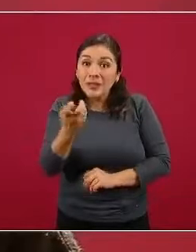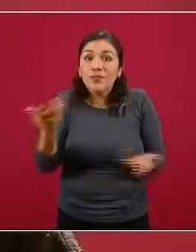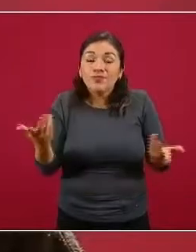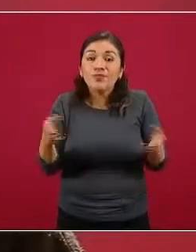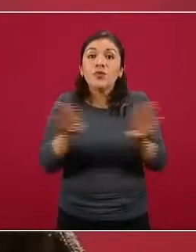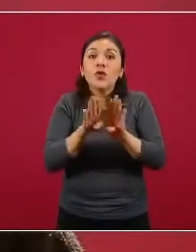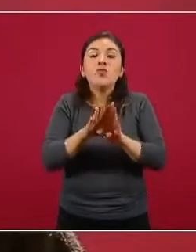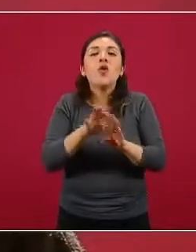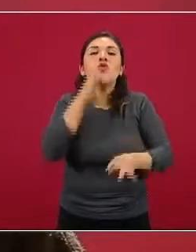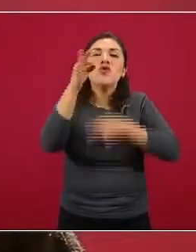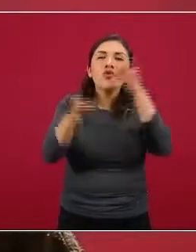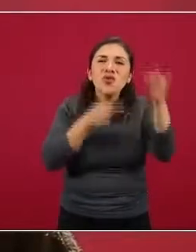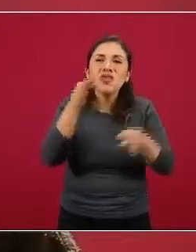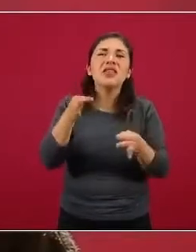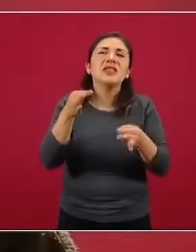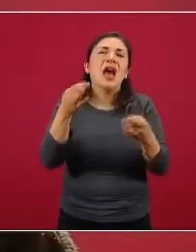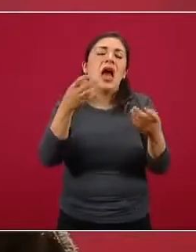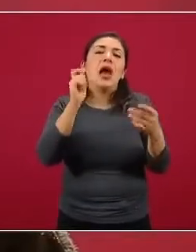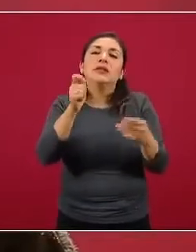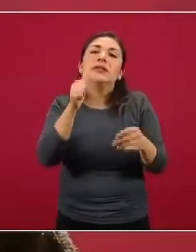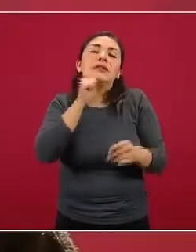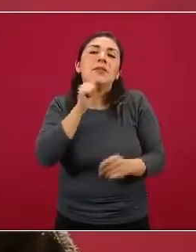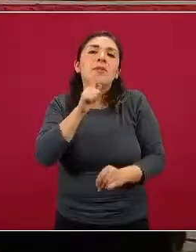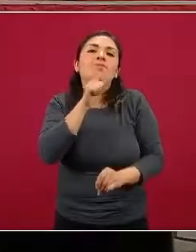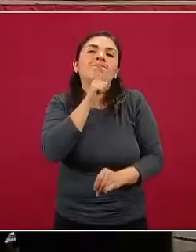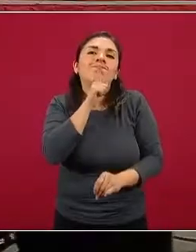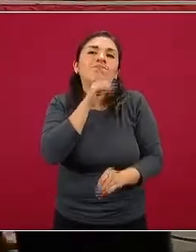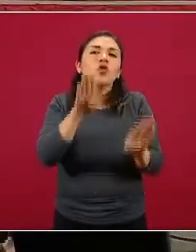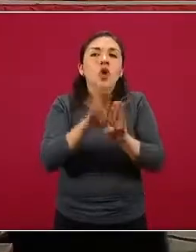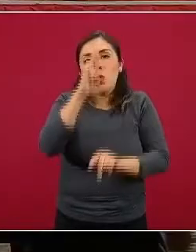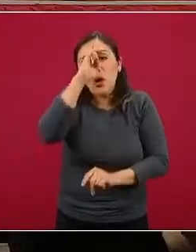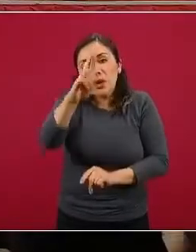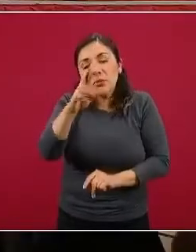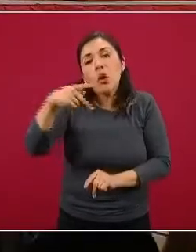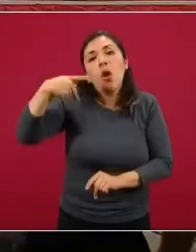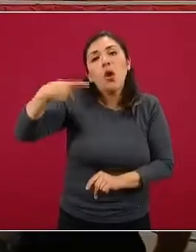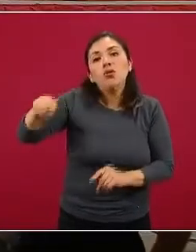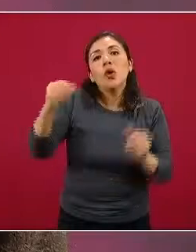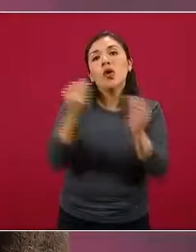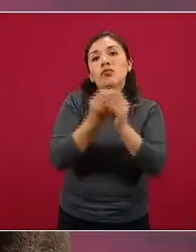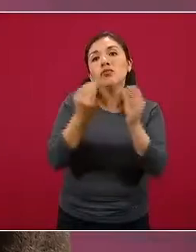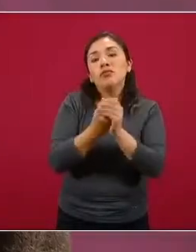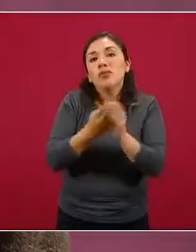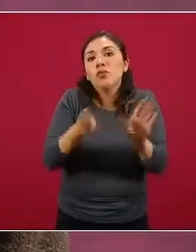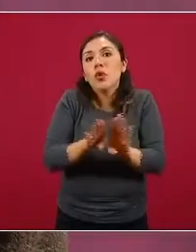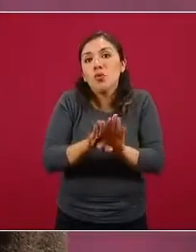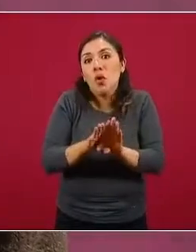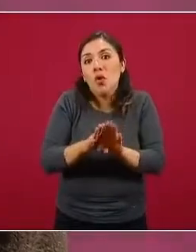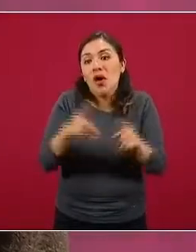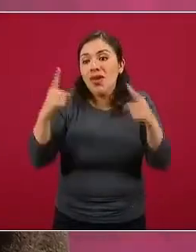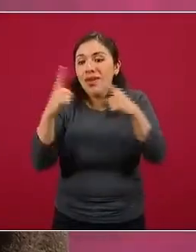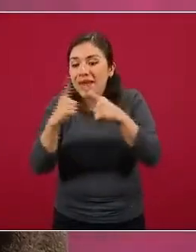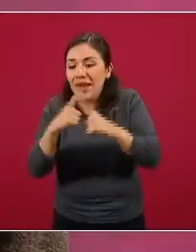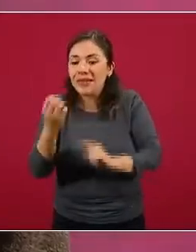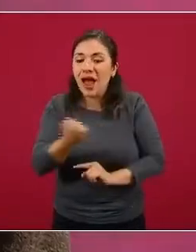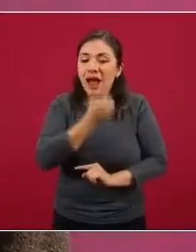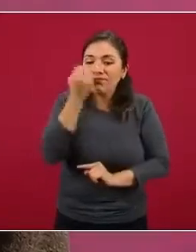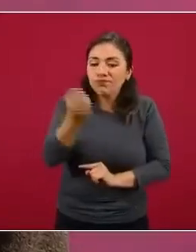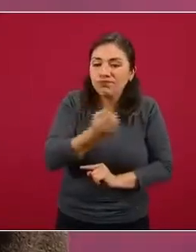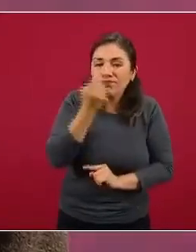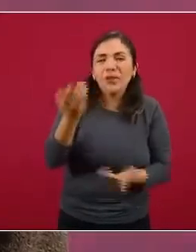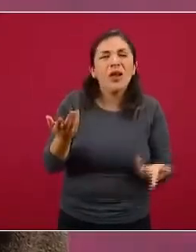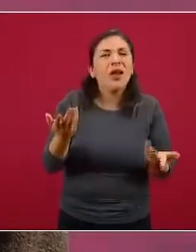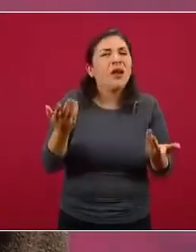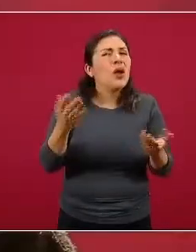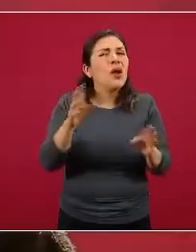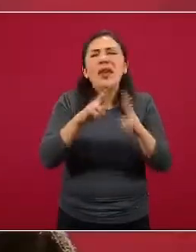de radiodifusión son reservados a las actividades no rituales, no de ninguna